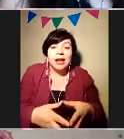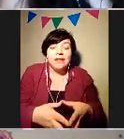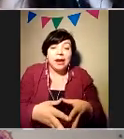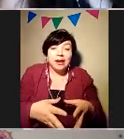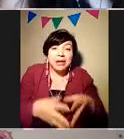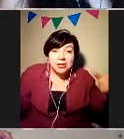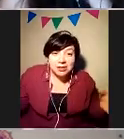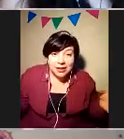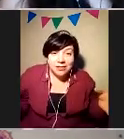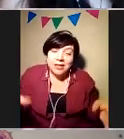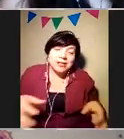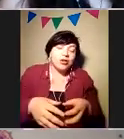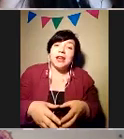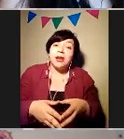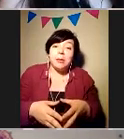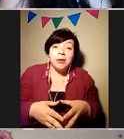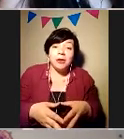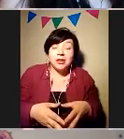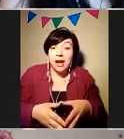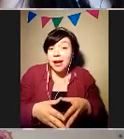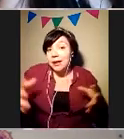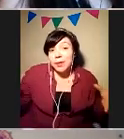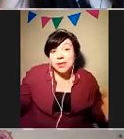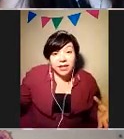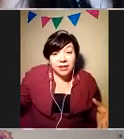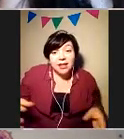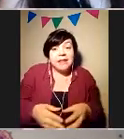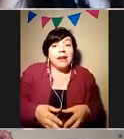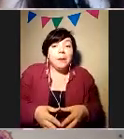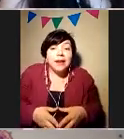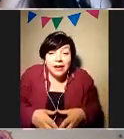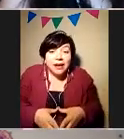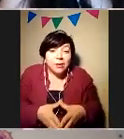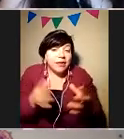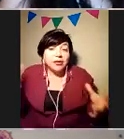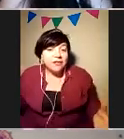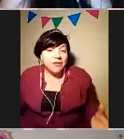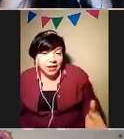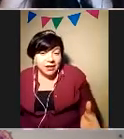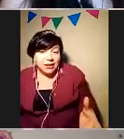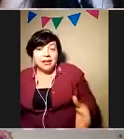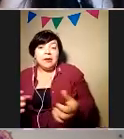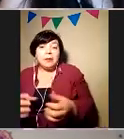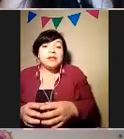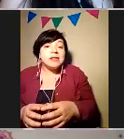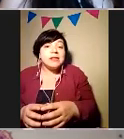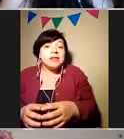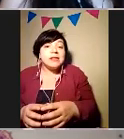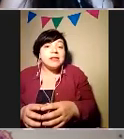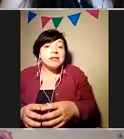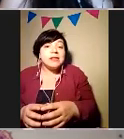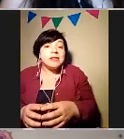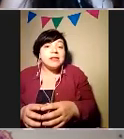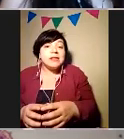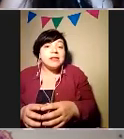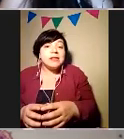más consciente, a ver si hay cosas que ya no me pongo, tal vez a alguien le pueden servir, tal vez las pueda arreglar y les pueda dar otra vida, tal vez pueda